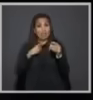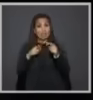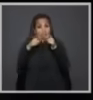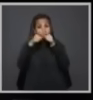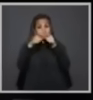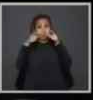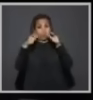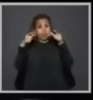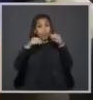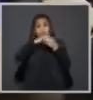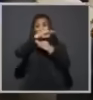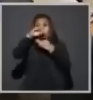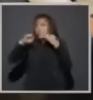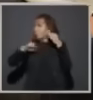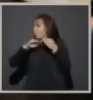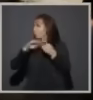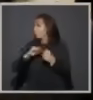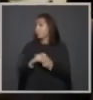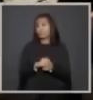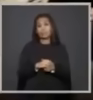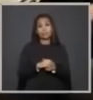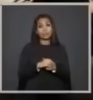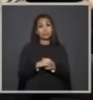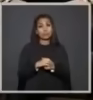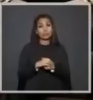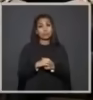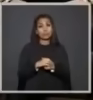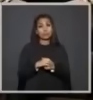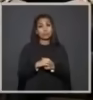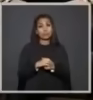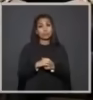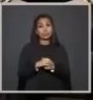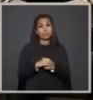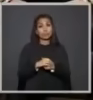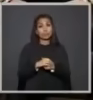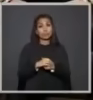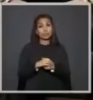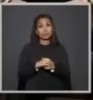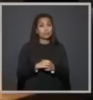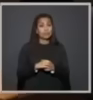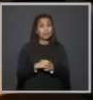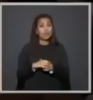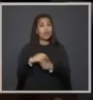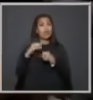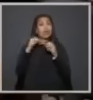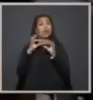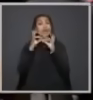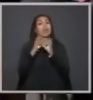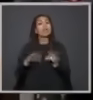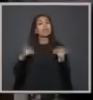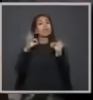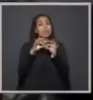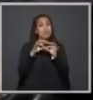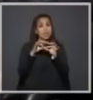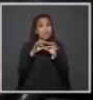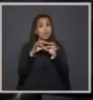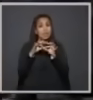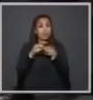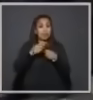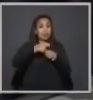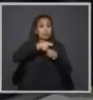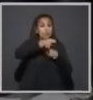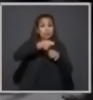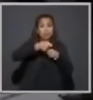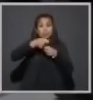para eso es importante distribuir la inversión pública en todas las regiones de